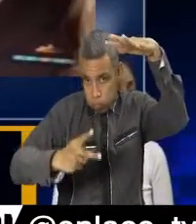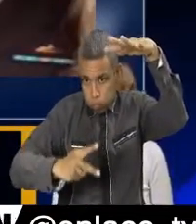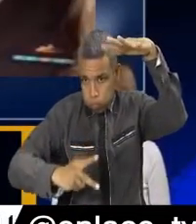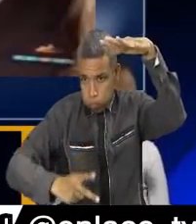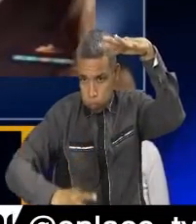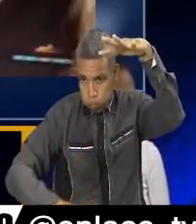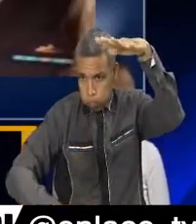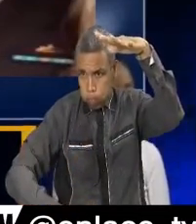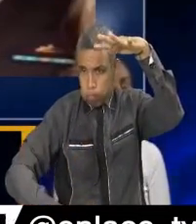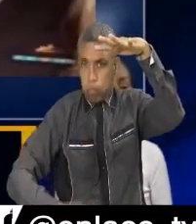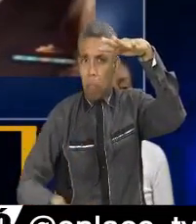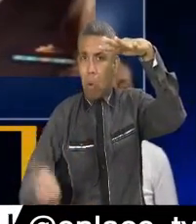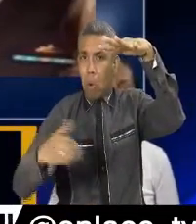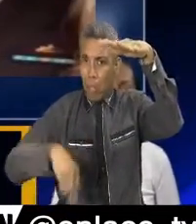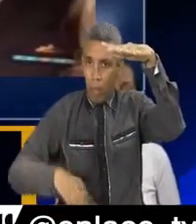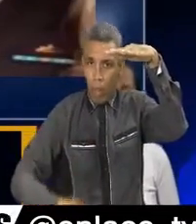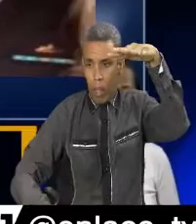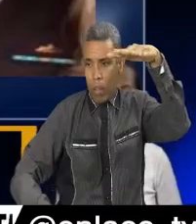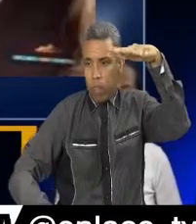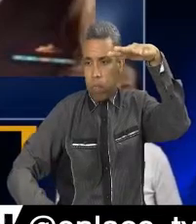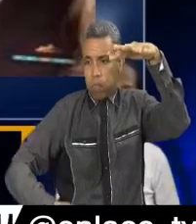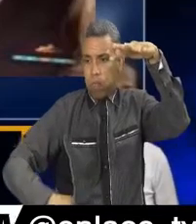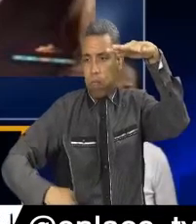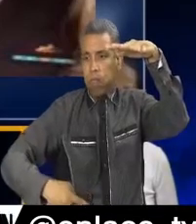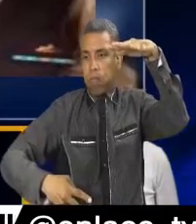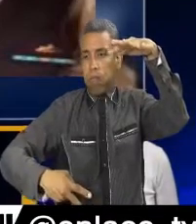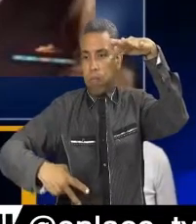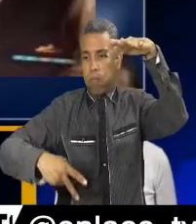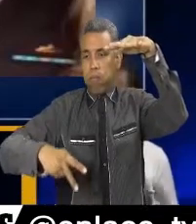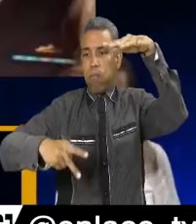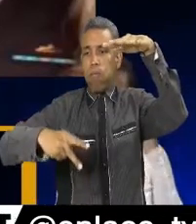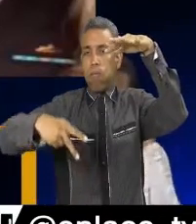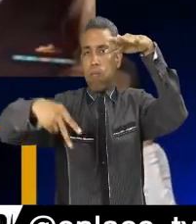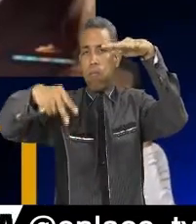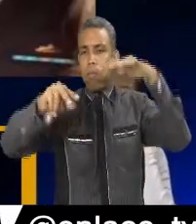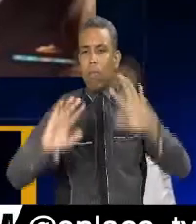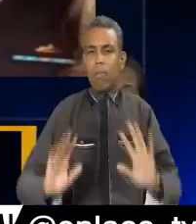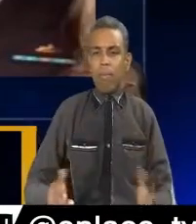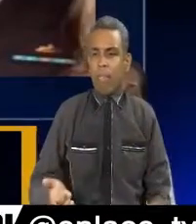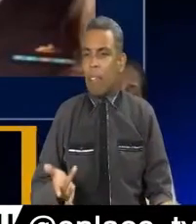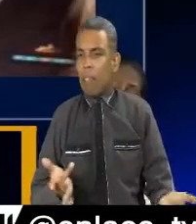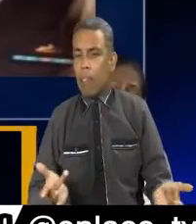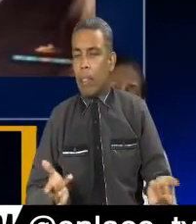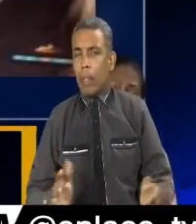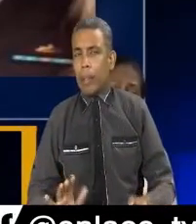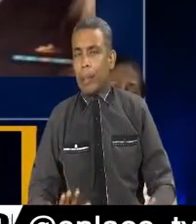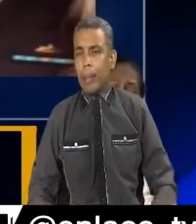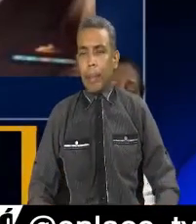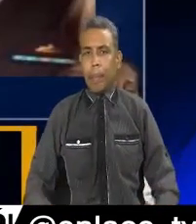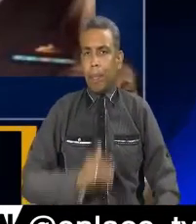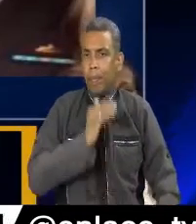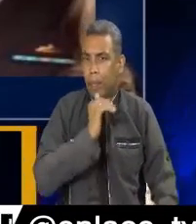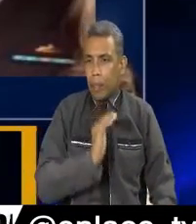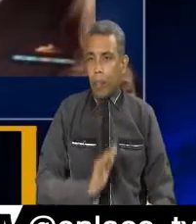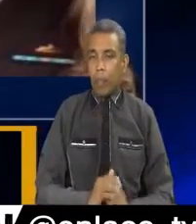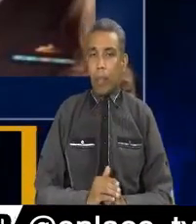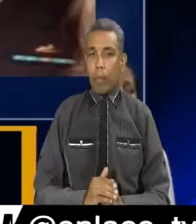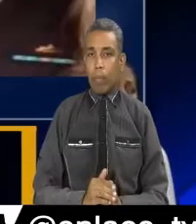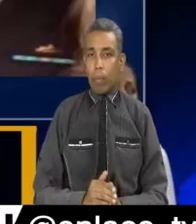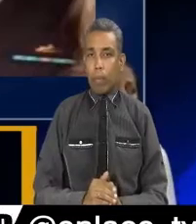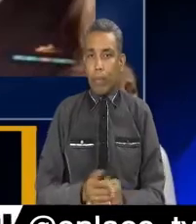él, dándole ánimos, dándole pues paciencia, en el sentido de que hay que esperar 36